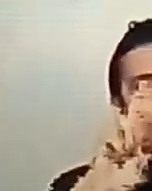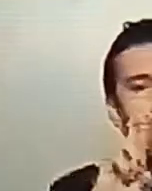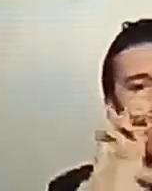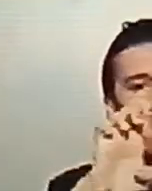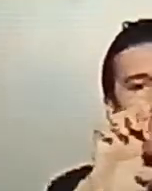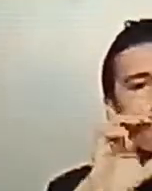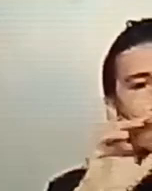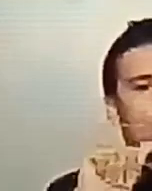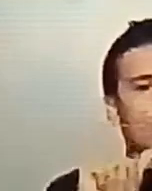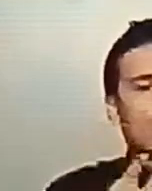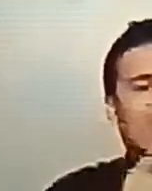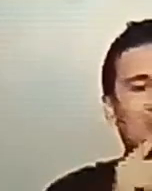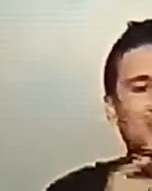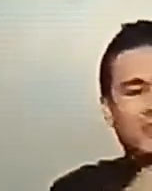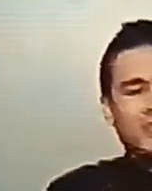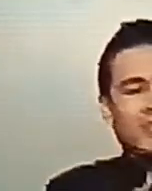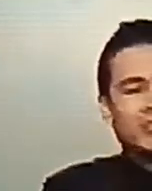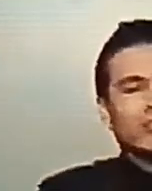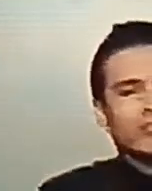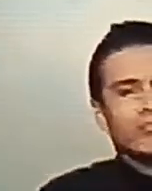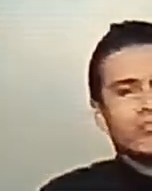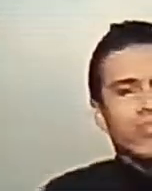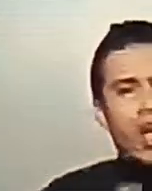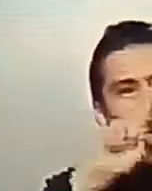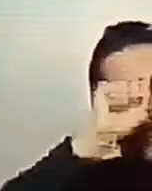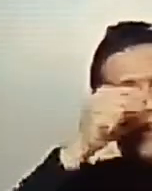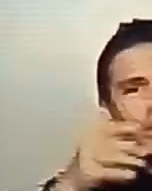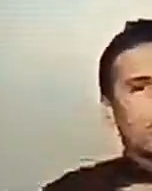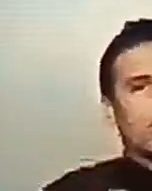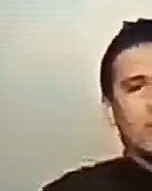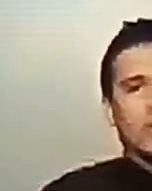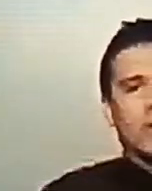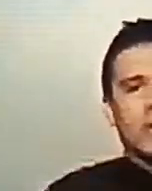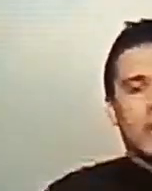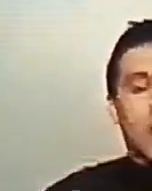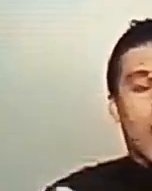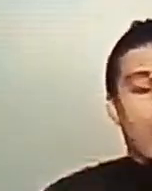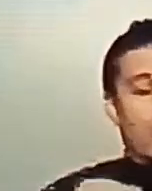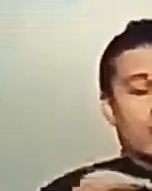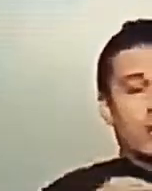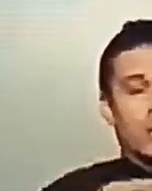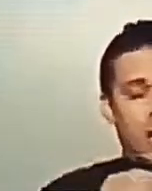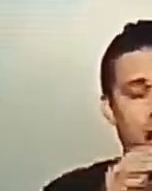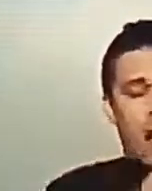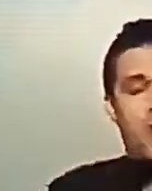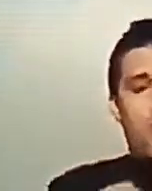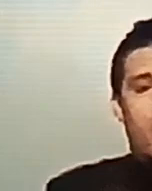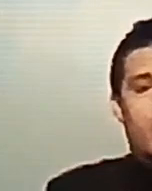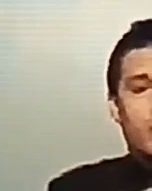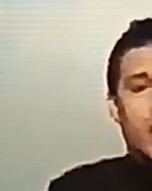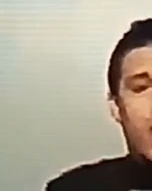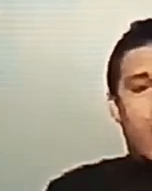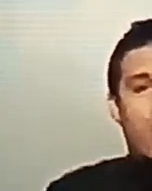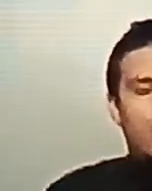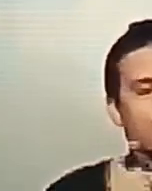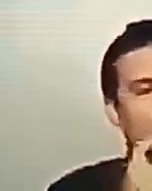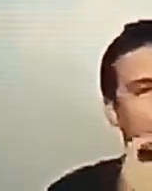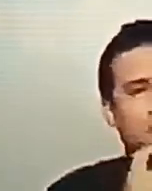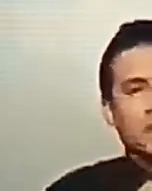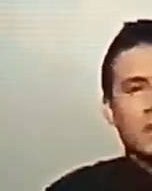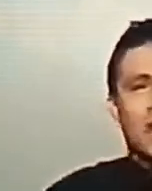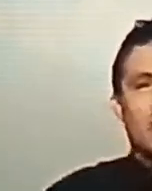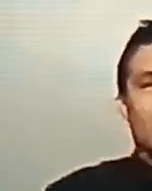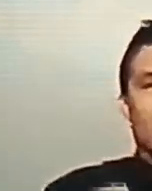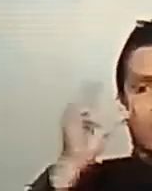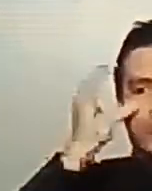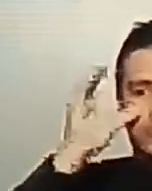es necesario que en el caso de la prefectura del Guayas vayamos a fiscalizar la administración de los